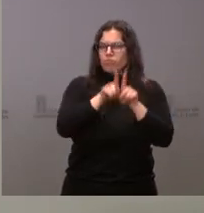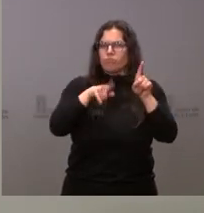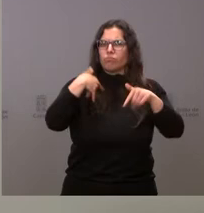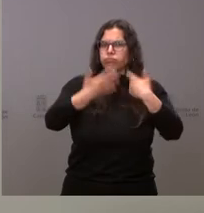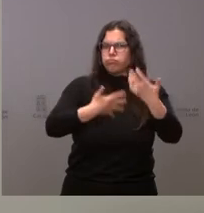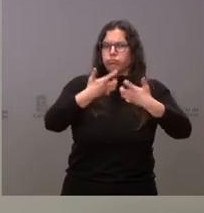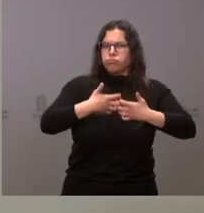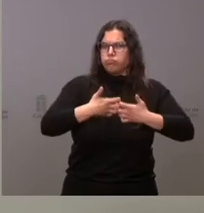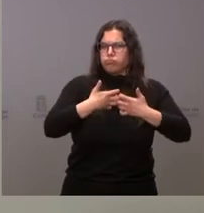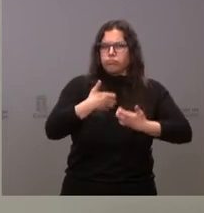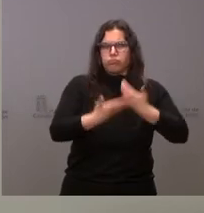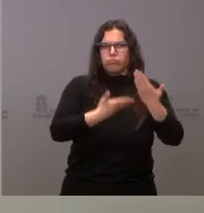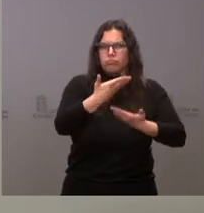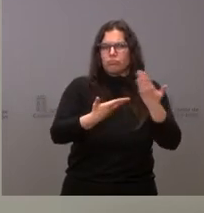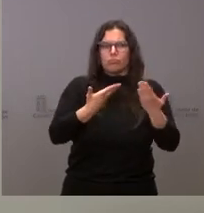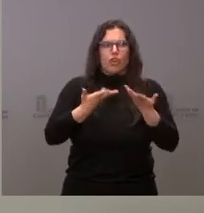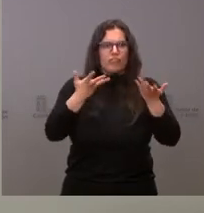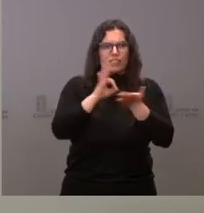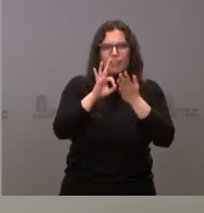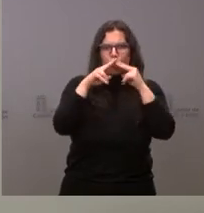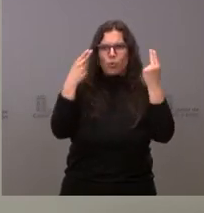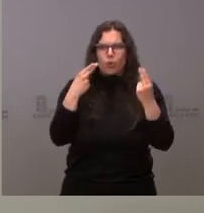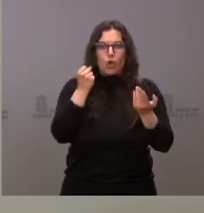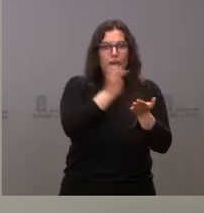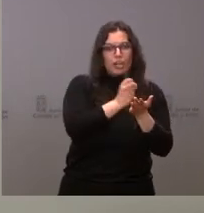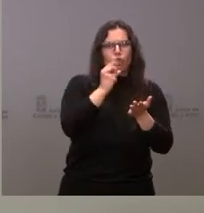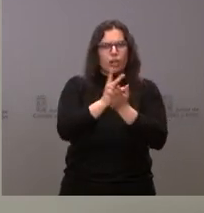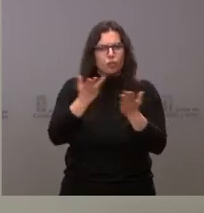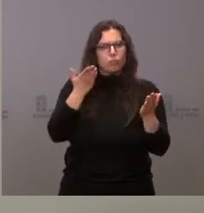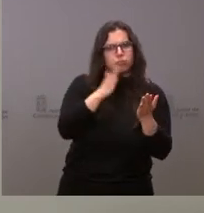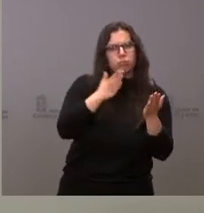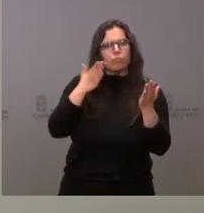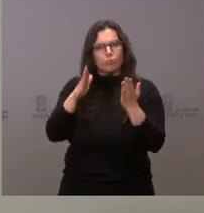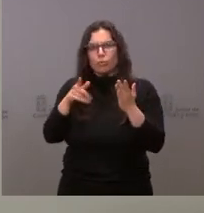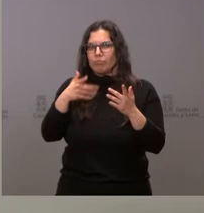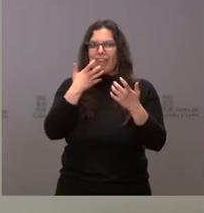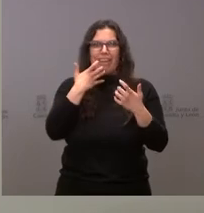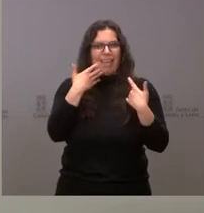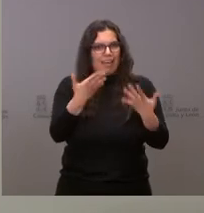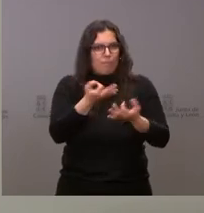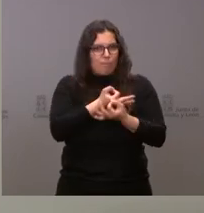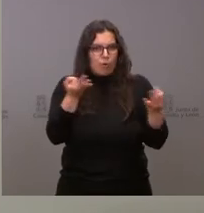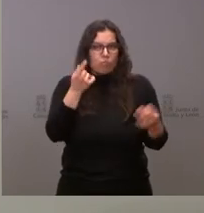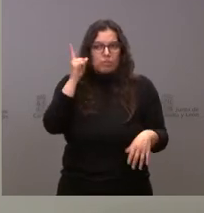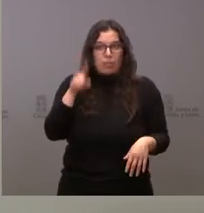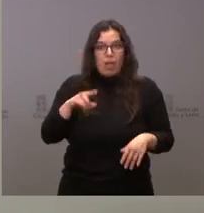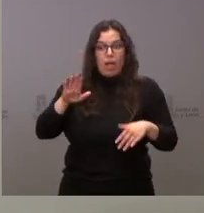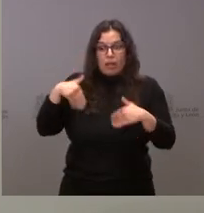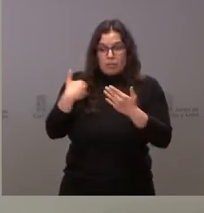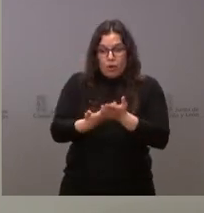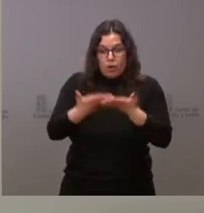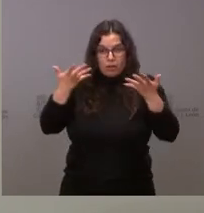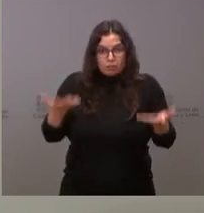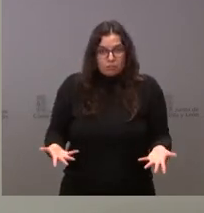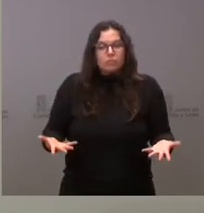prestando servicios públicos de cómo hacer frente a algunos de los retos que teníamos encima de la mesa y de cómo llegar al momento presente